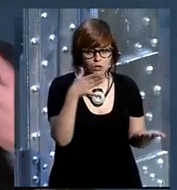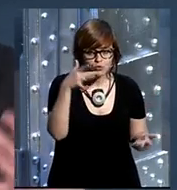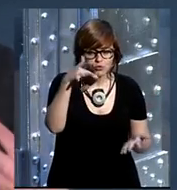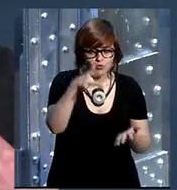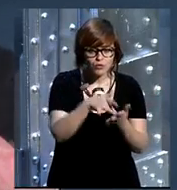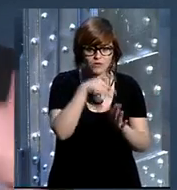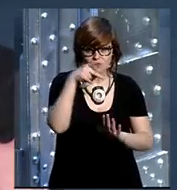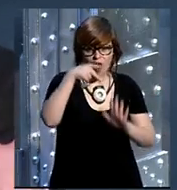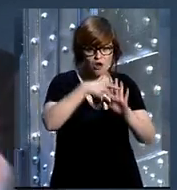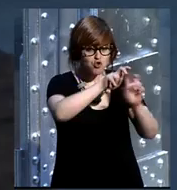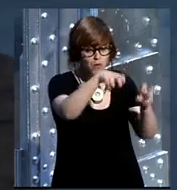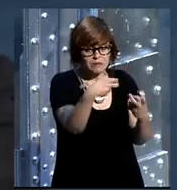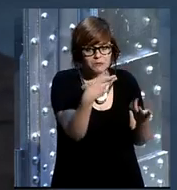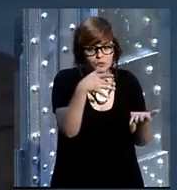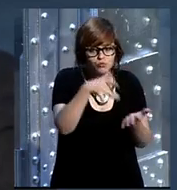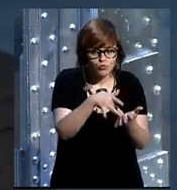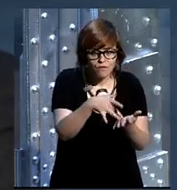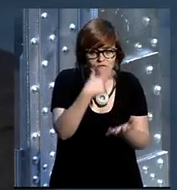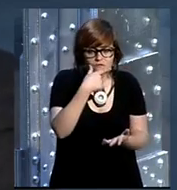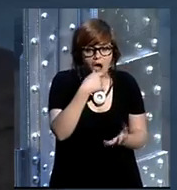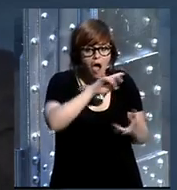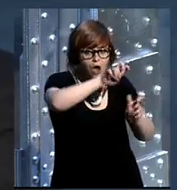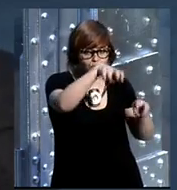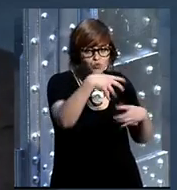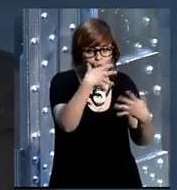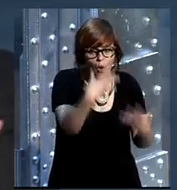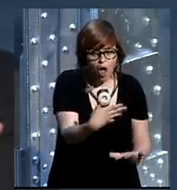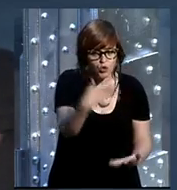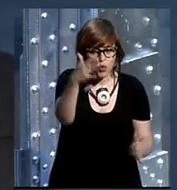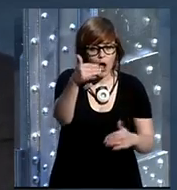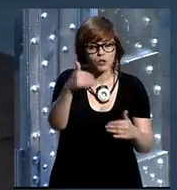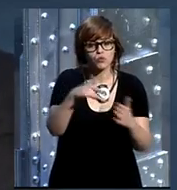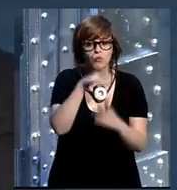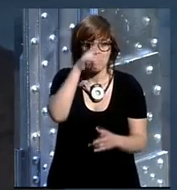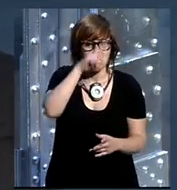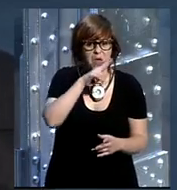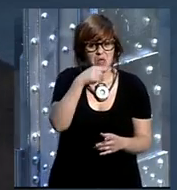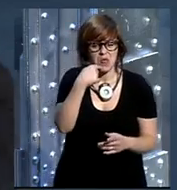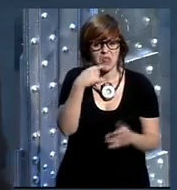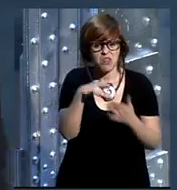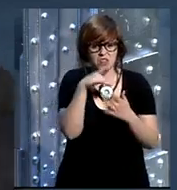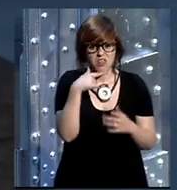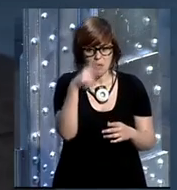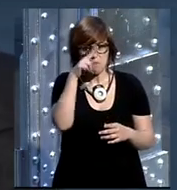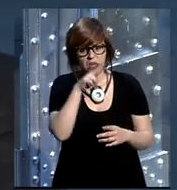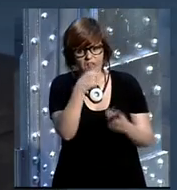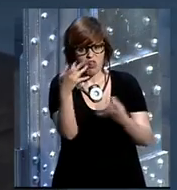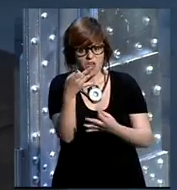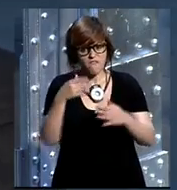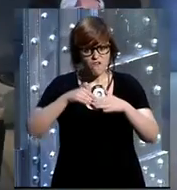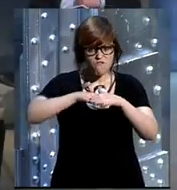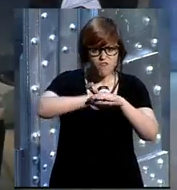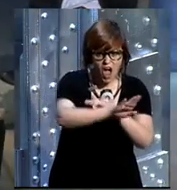no está actualizada, porque no ayuda a nadie. A los padres no les gusta que les digan que tienen que enviar un fax para